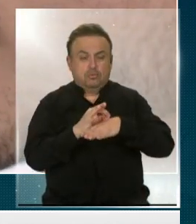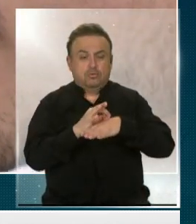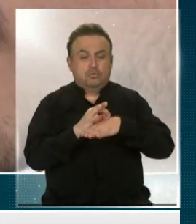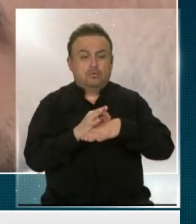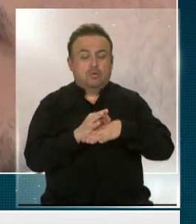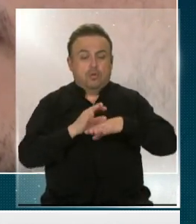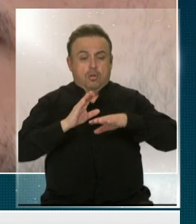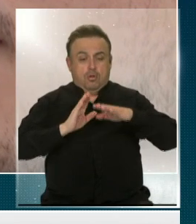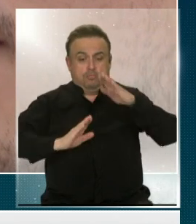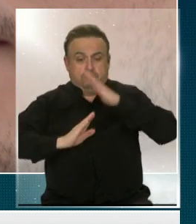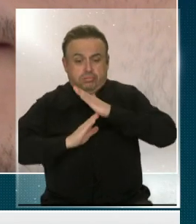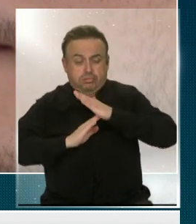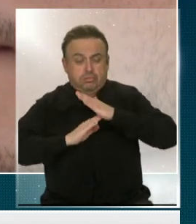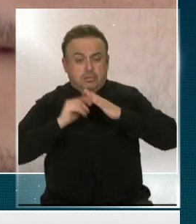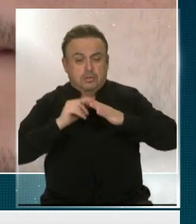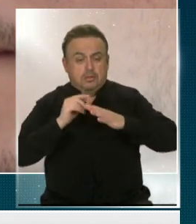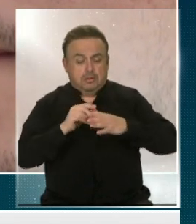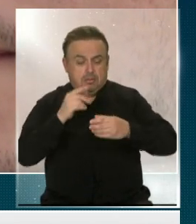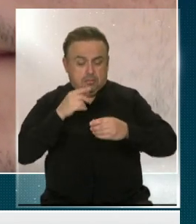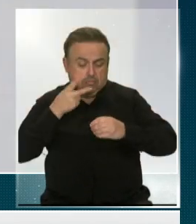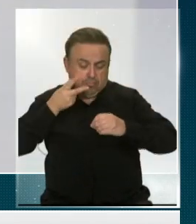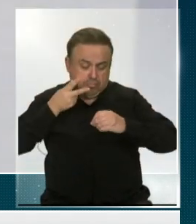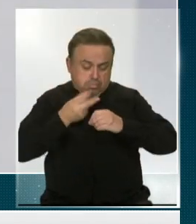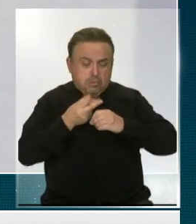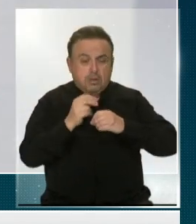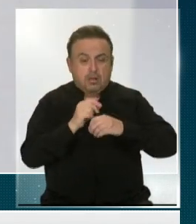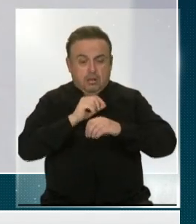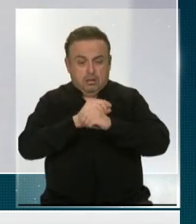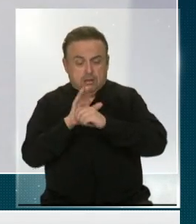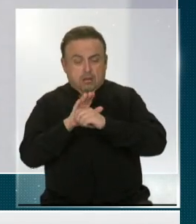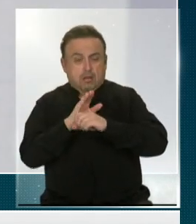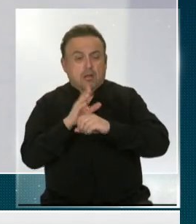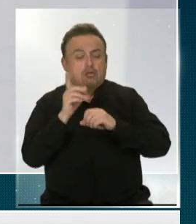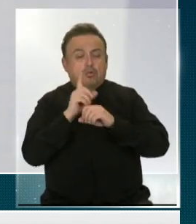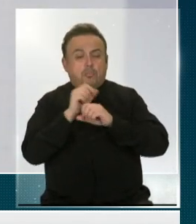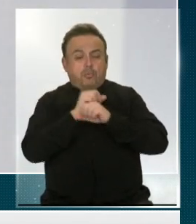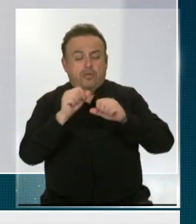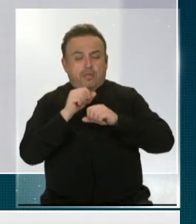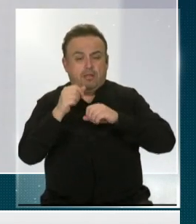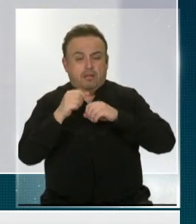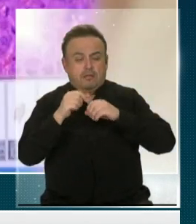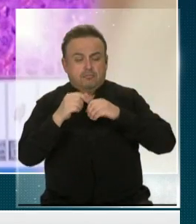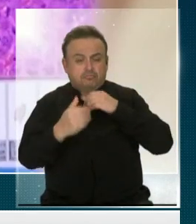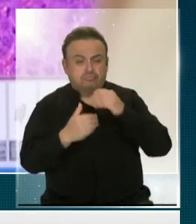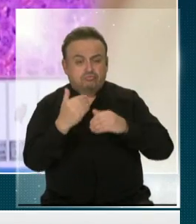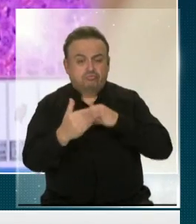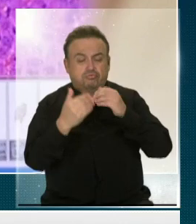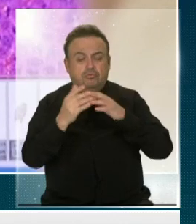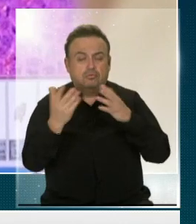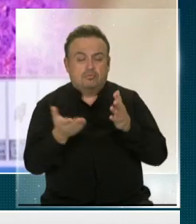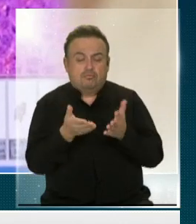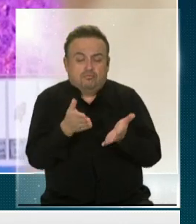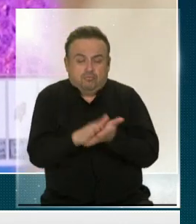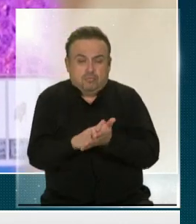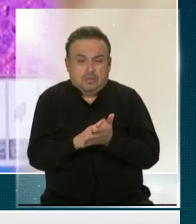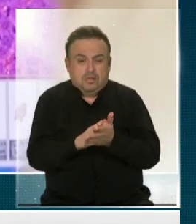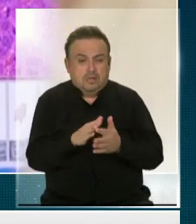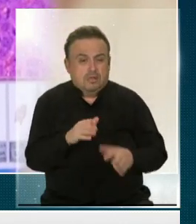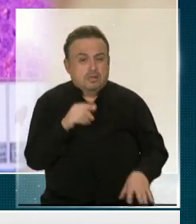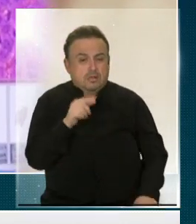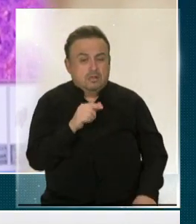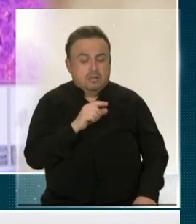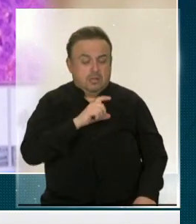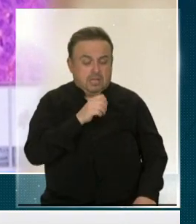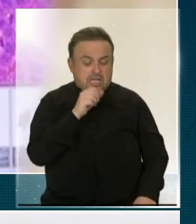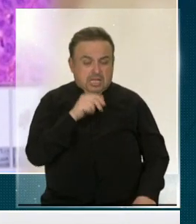inactivado hasta usar este sistema de vector viral donde uso otro virus donde introduzco origen de la